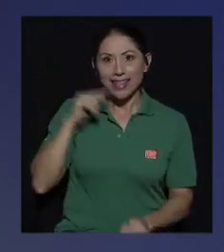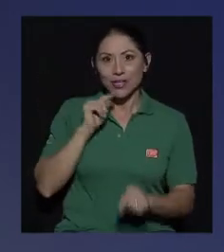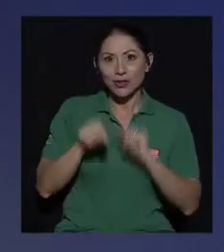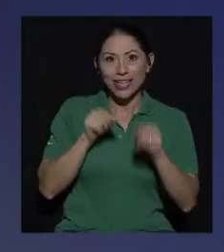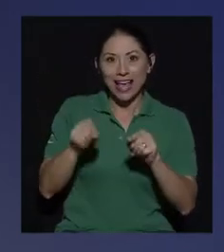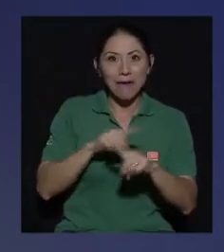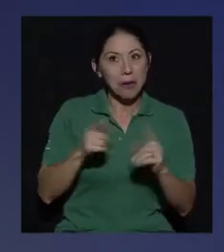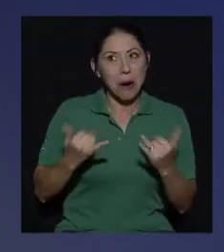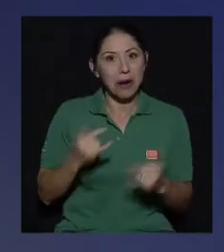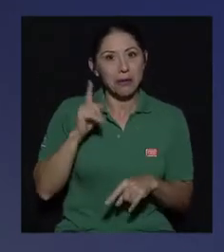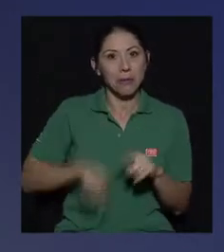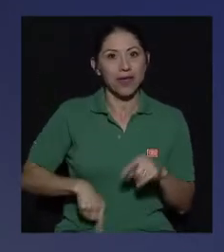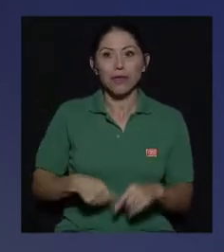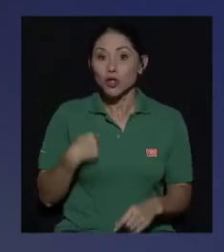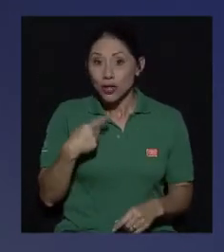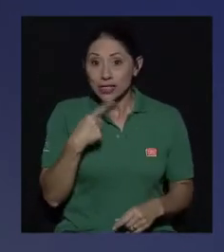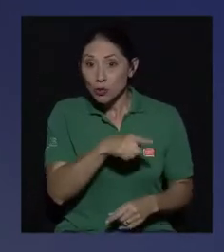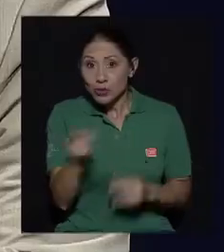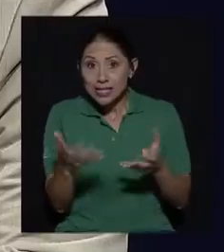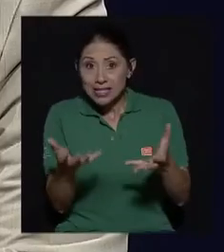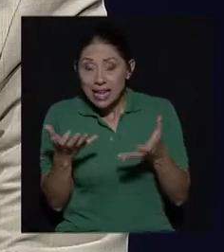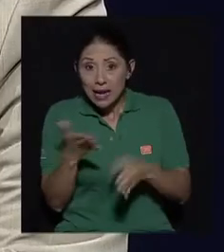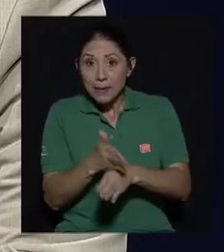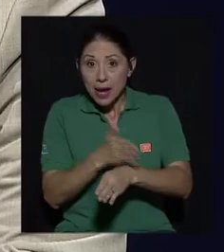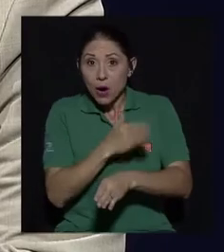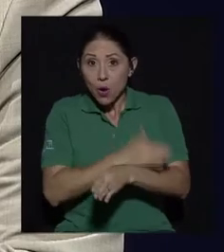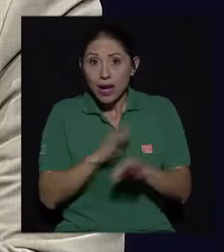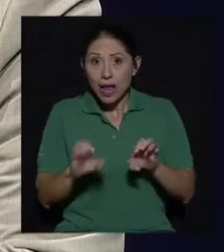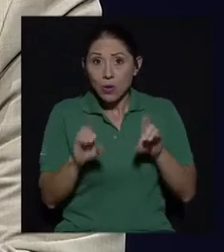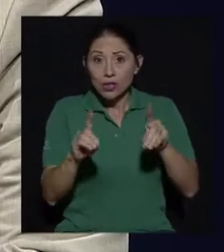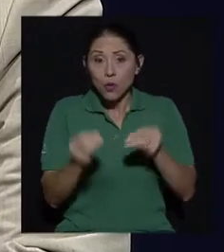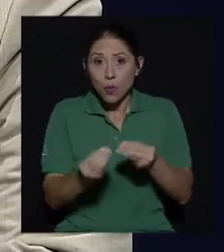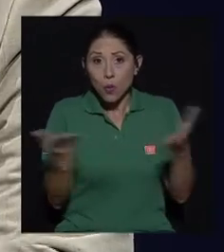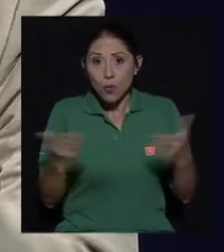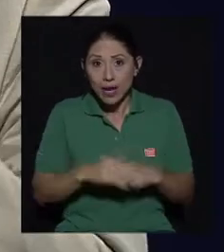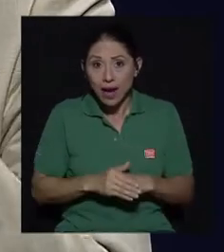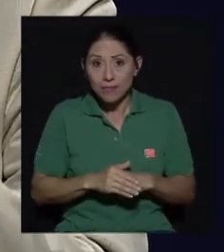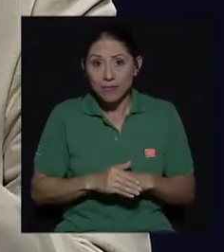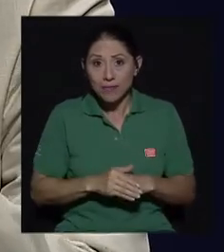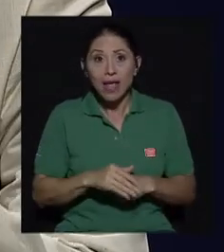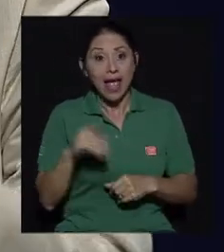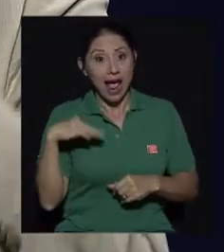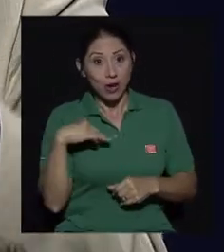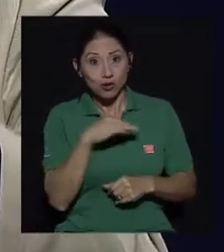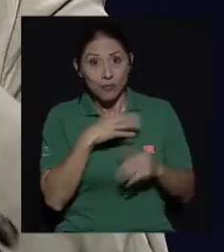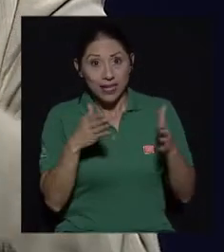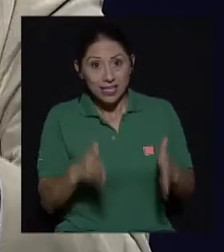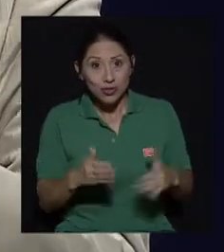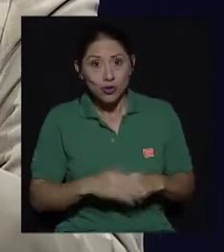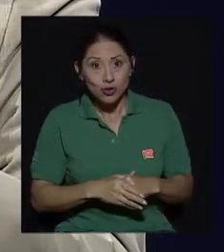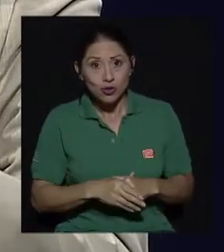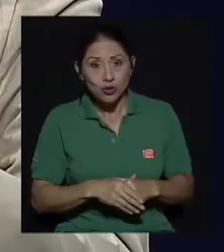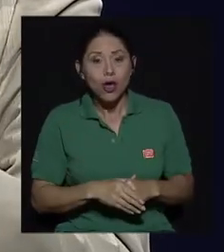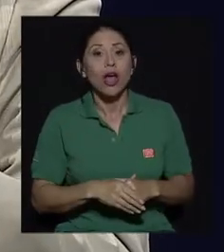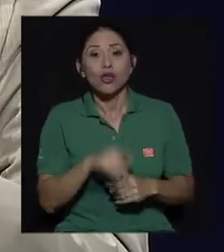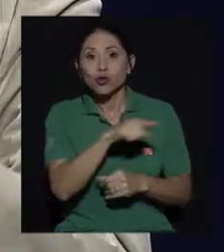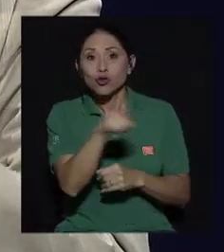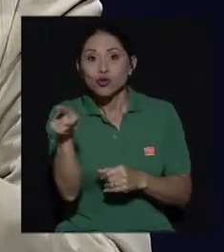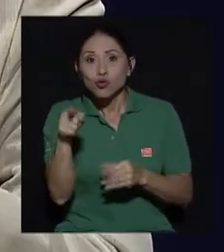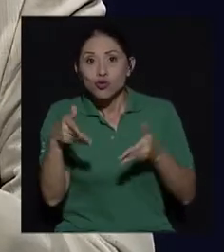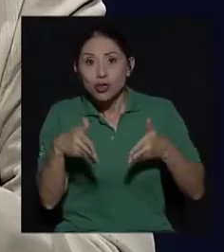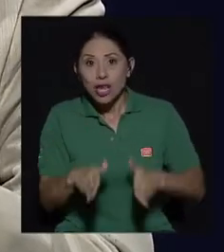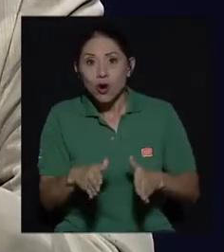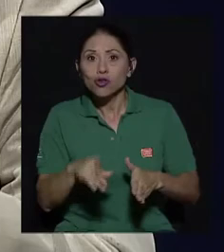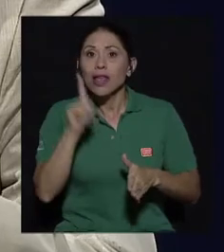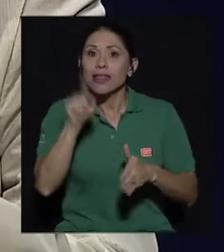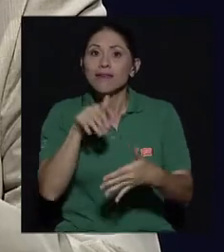criticaba antes y ahora no puedo criticarlos y les decía tienen que mejoren la educación pública a los ministros pongan a sus hijos en la